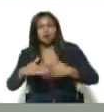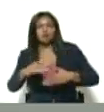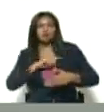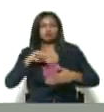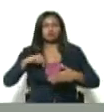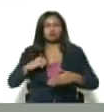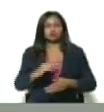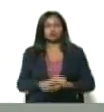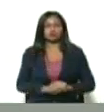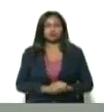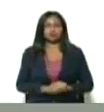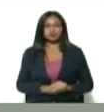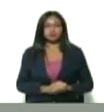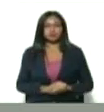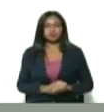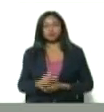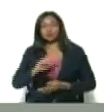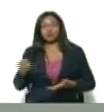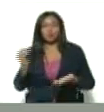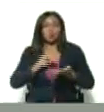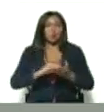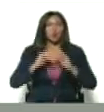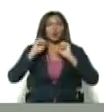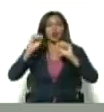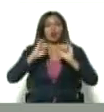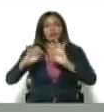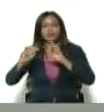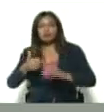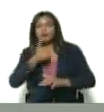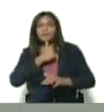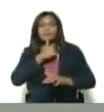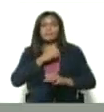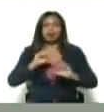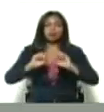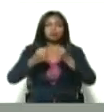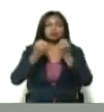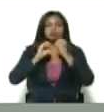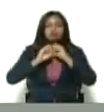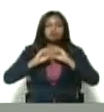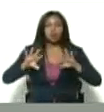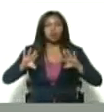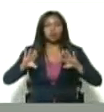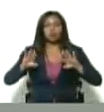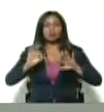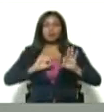batallando. Una vez logrado la contención y la ruptura de las cadenas,